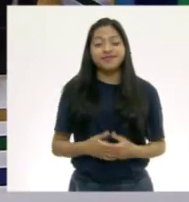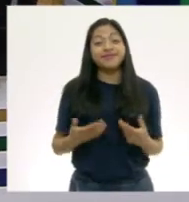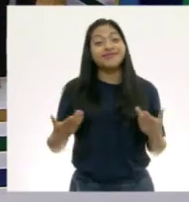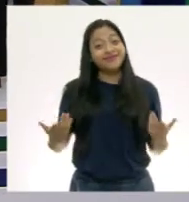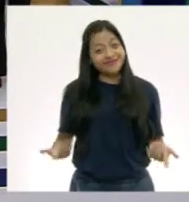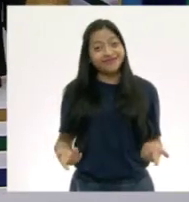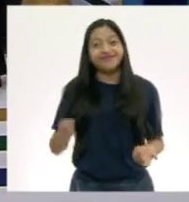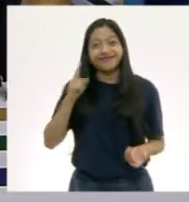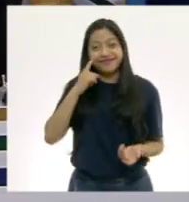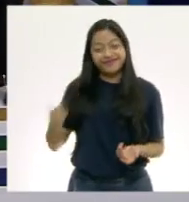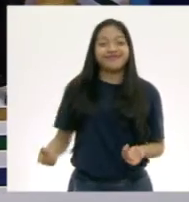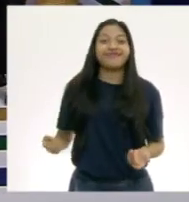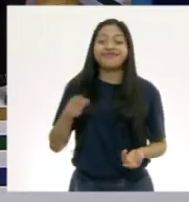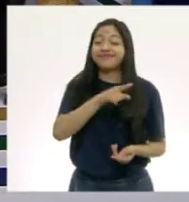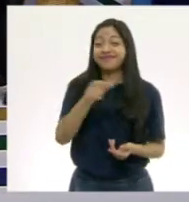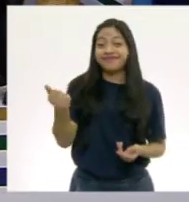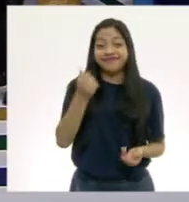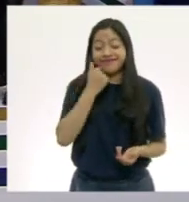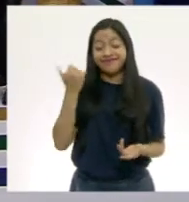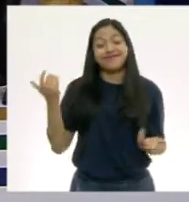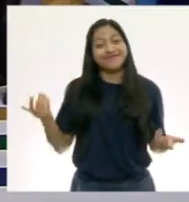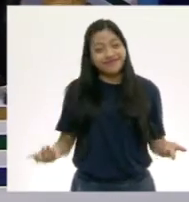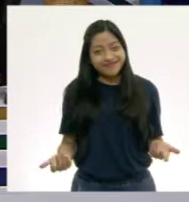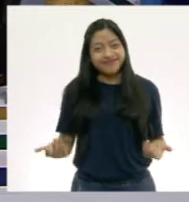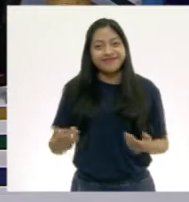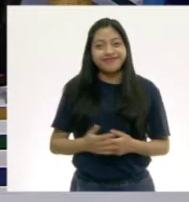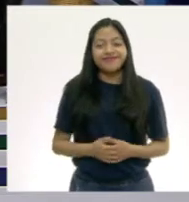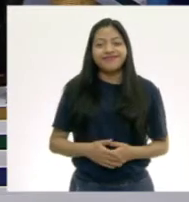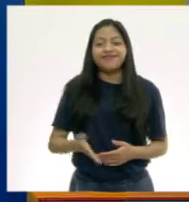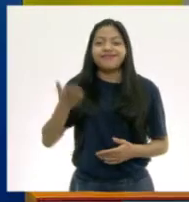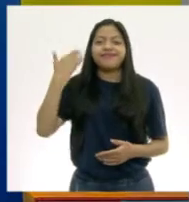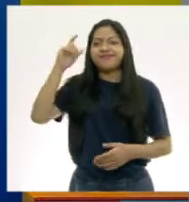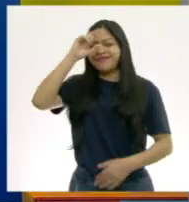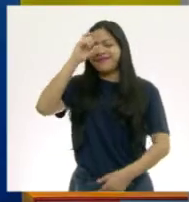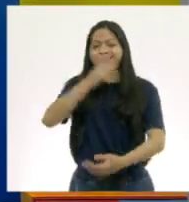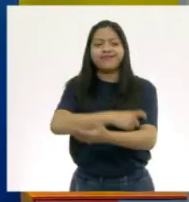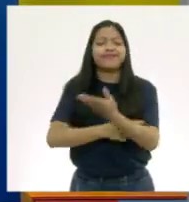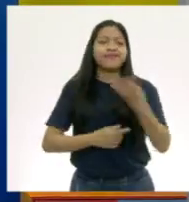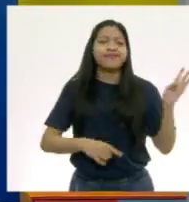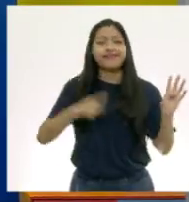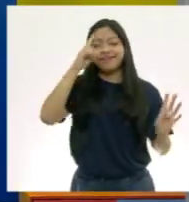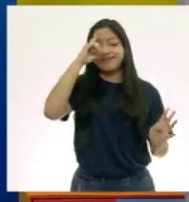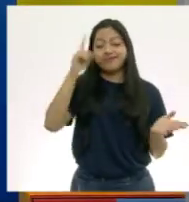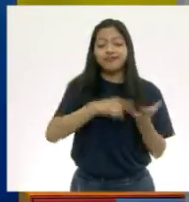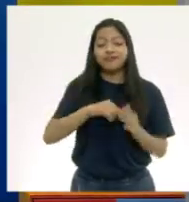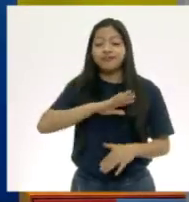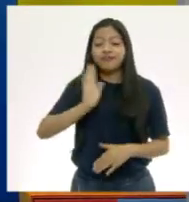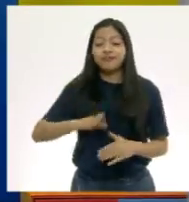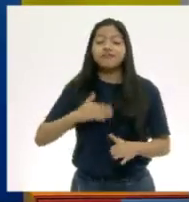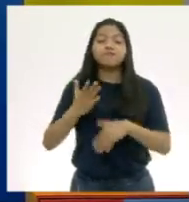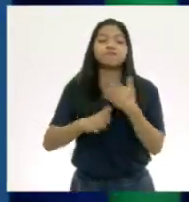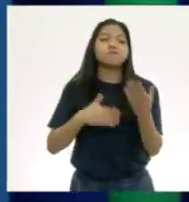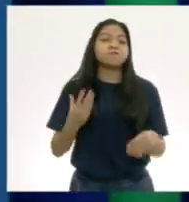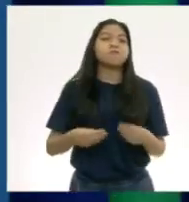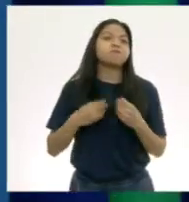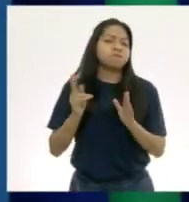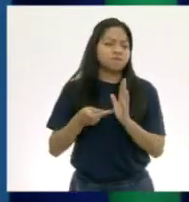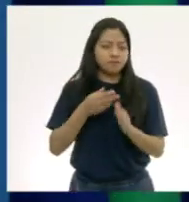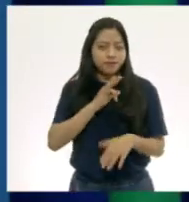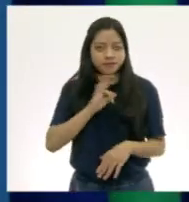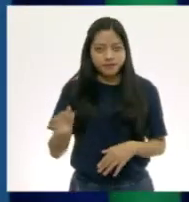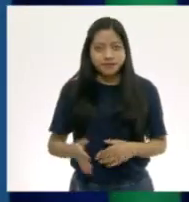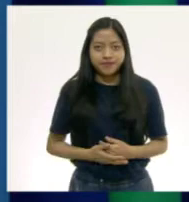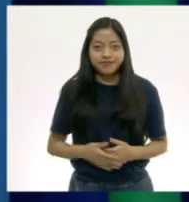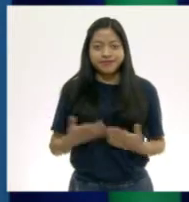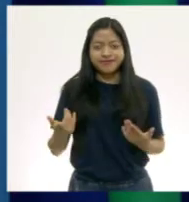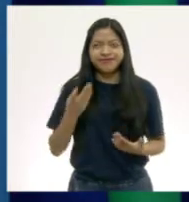Así como verán, queridos alumnos, los antiguos egipcios creían en la vida después de la muerte. ¿Y ellos también creían